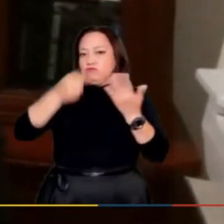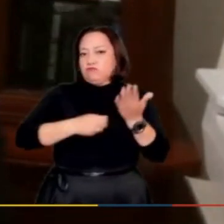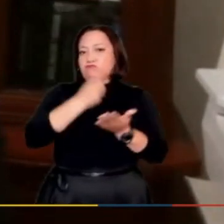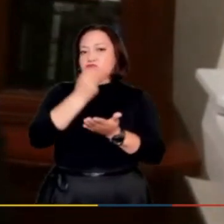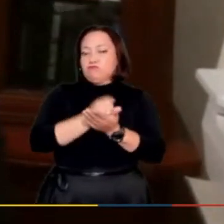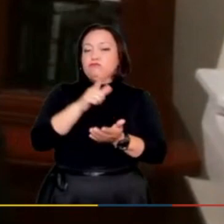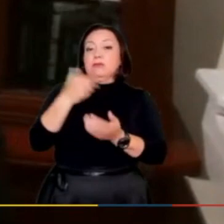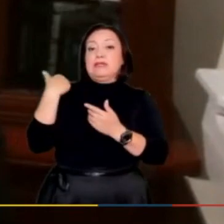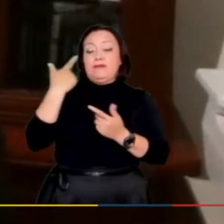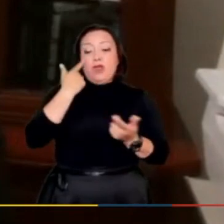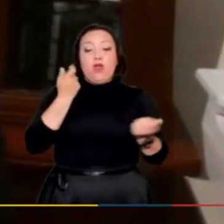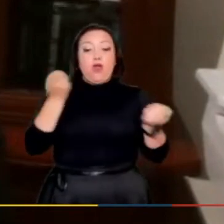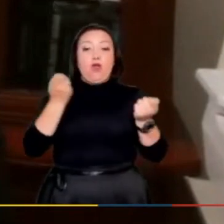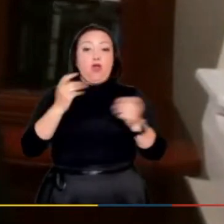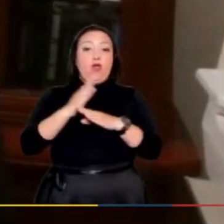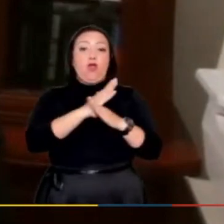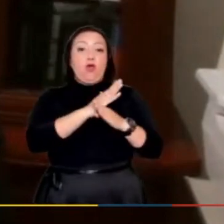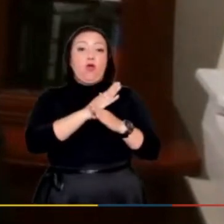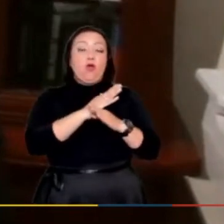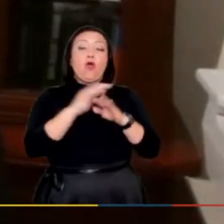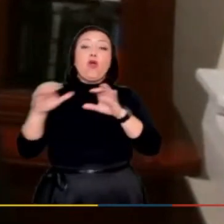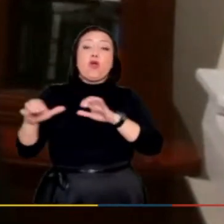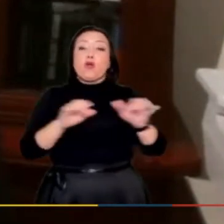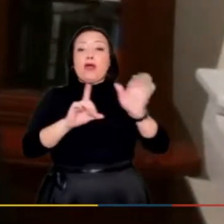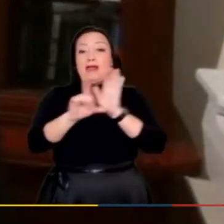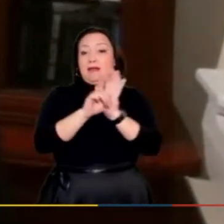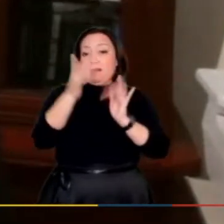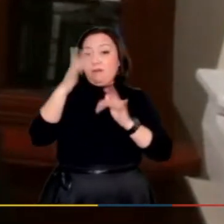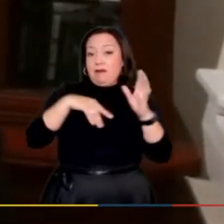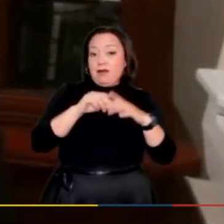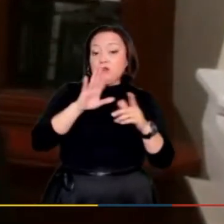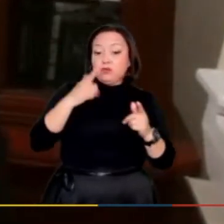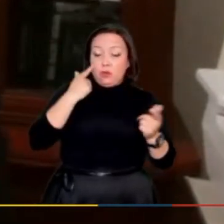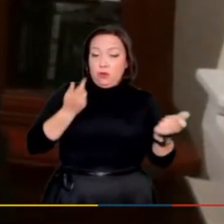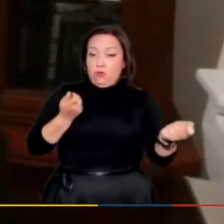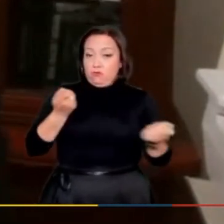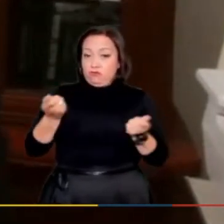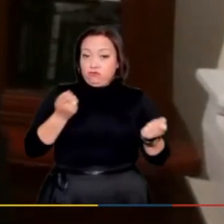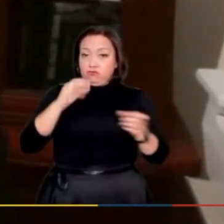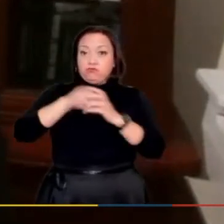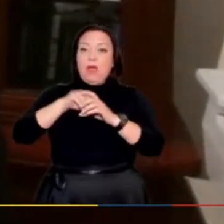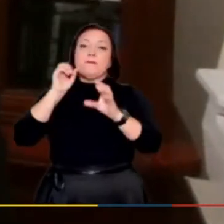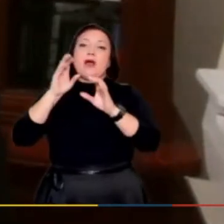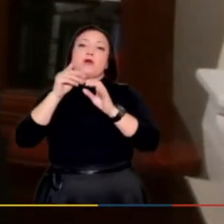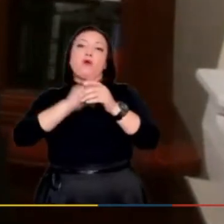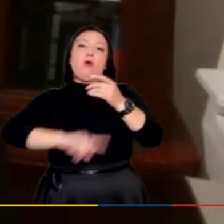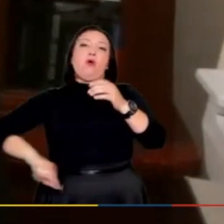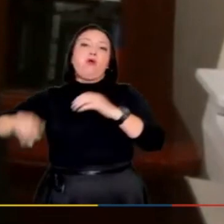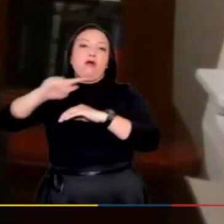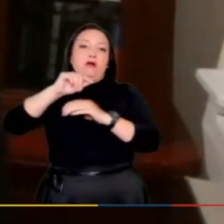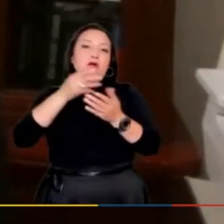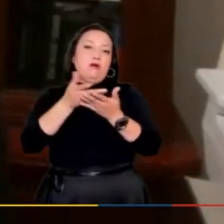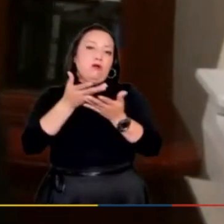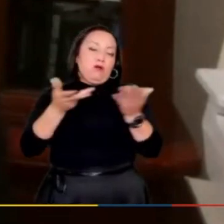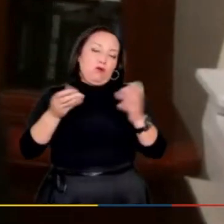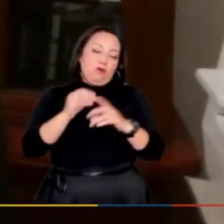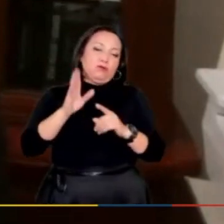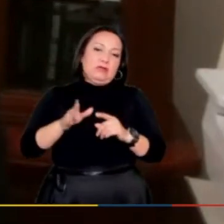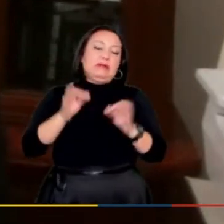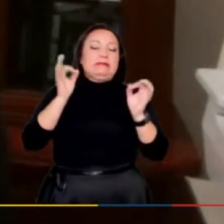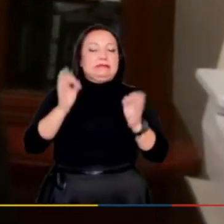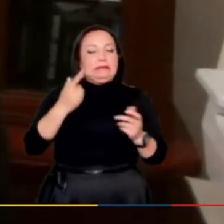prevenir la comisión de actos ilícitos por intermedio de la entidad financiera, lo que buscó